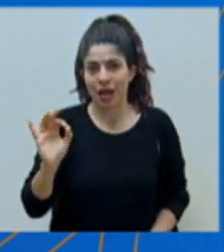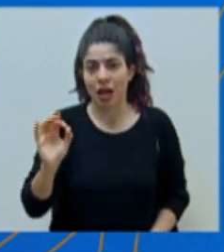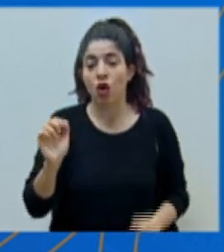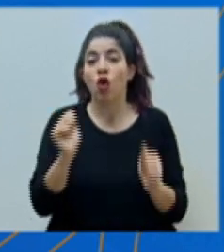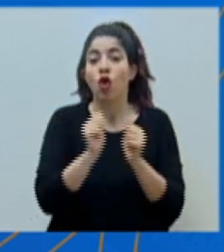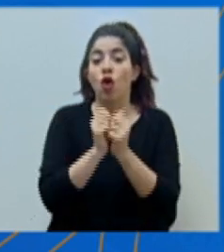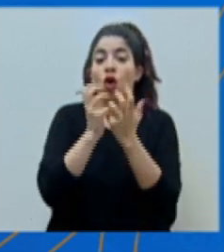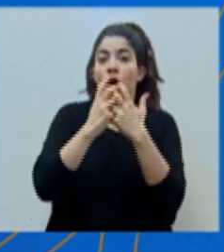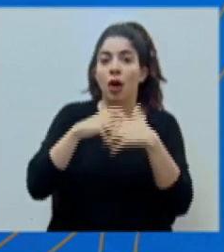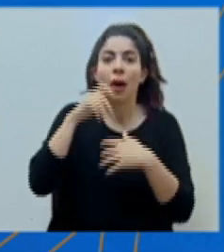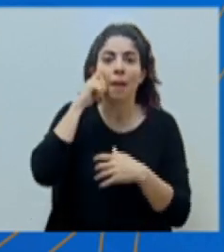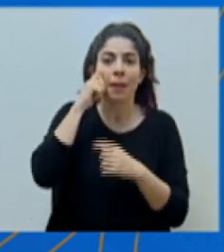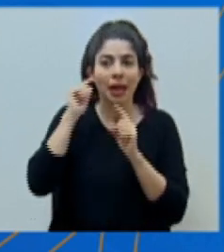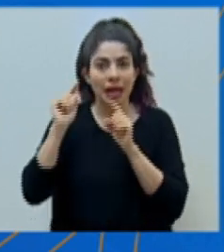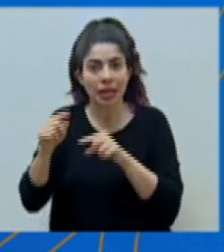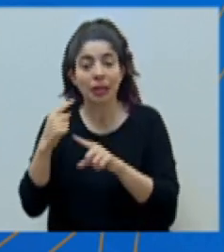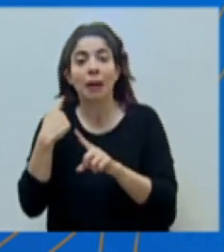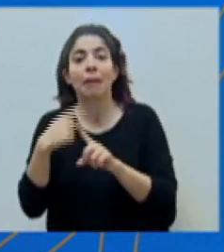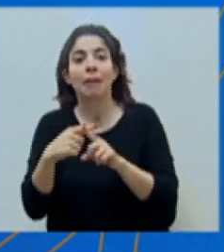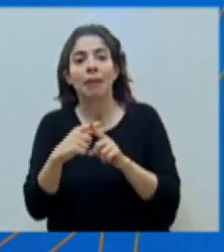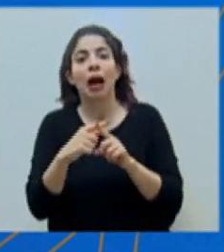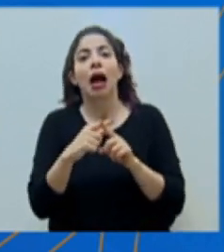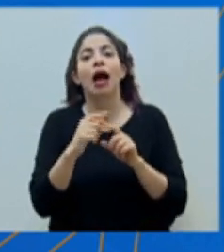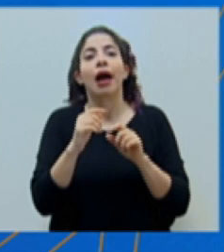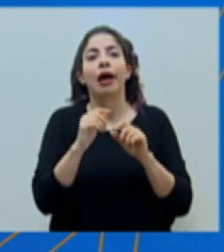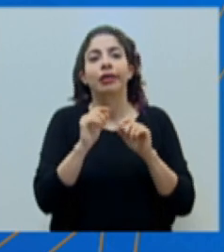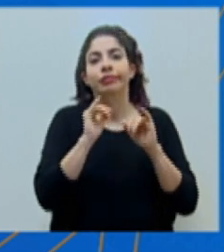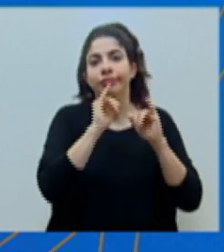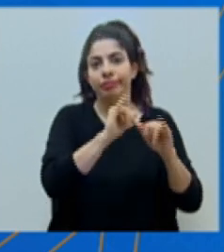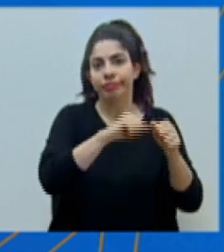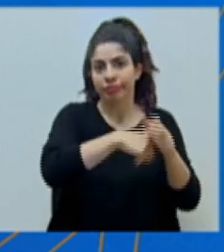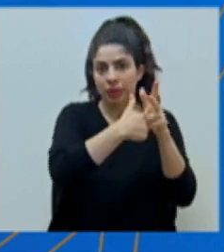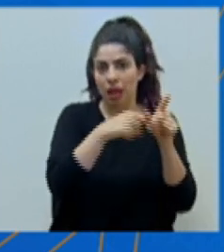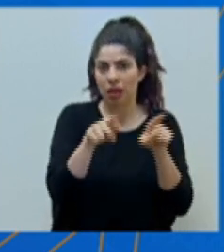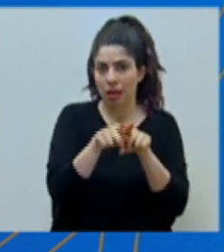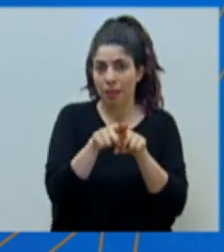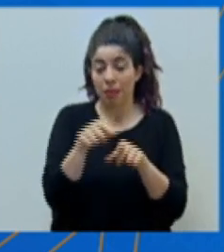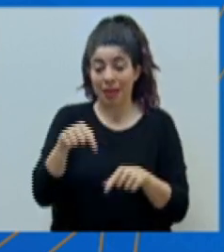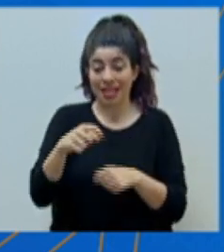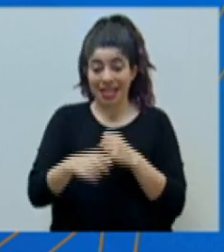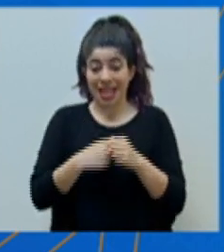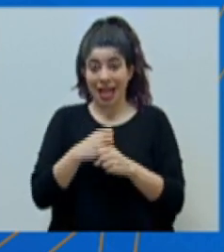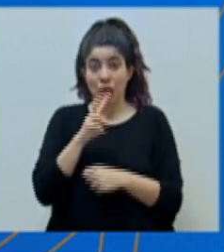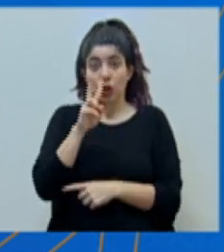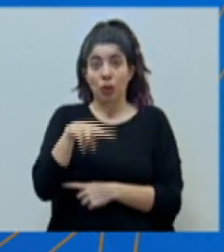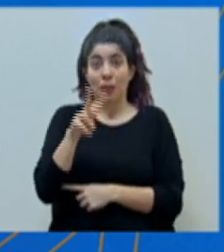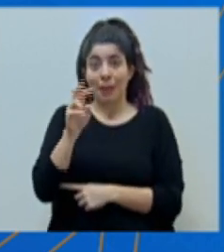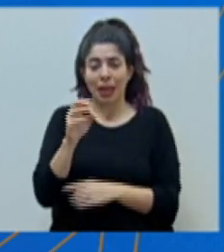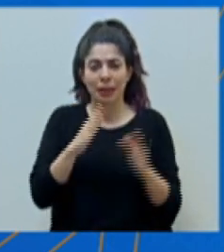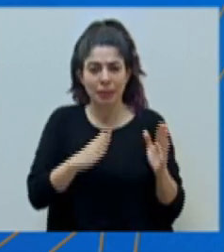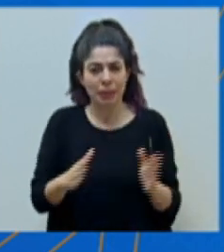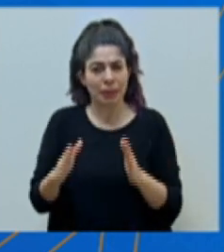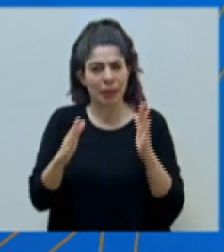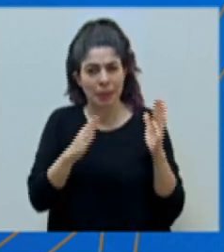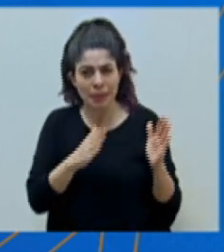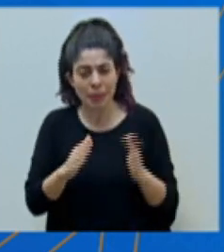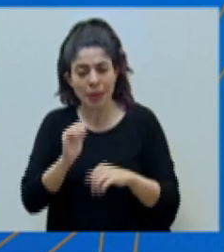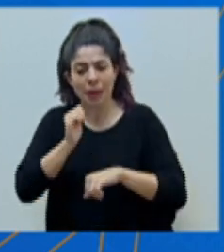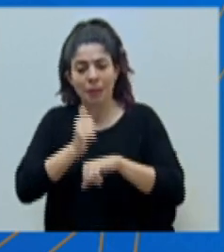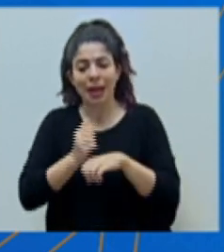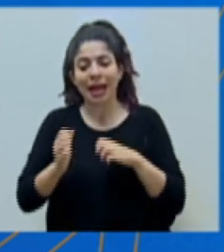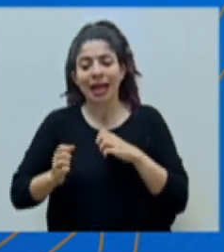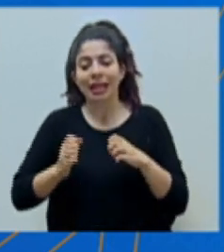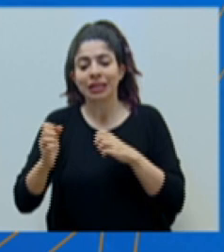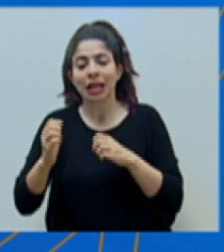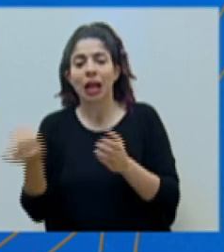la presencialidad con la educación a distancia. Durante este año 2020 nos hemos venido preparando a través de la estrategia